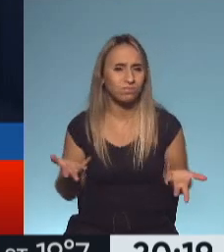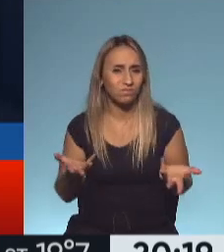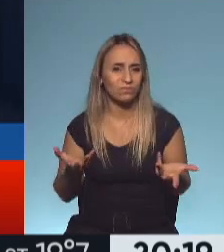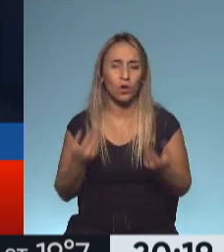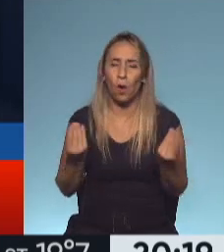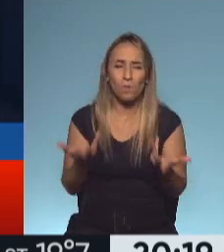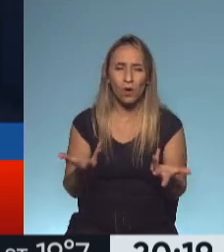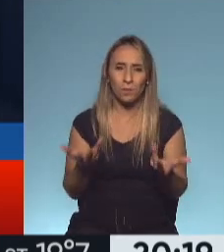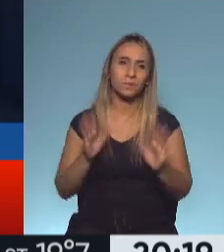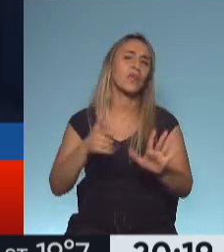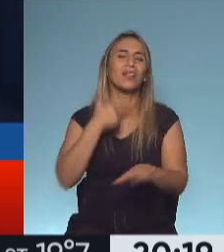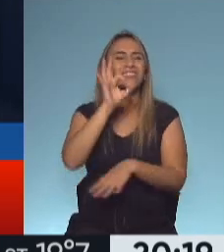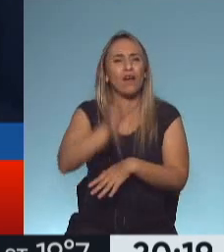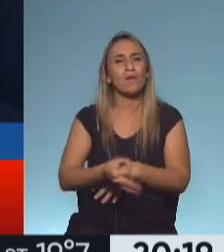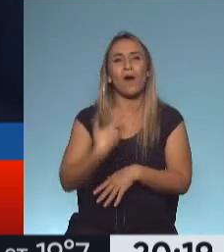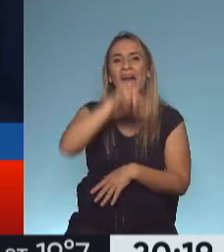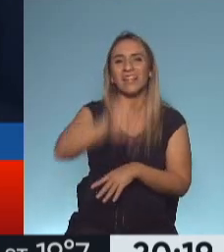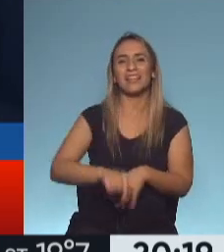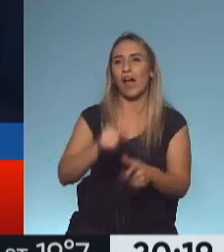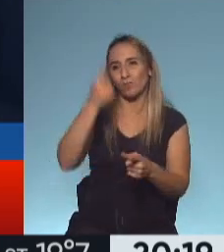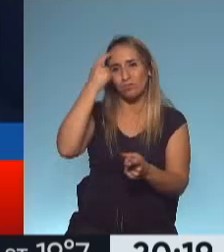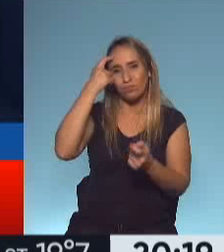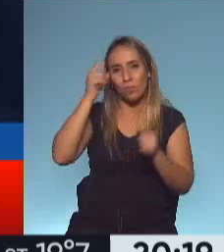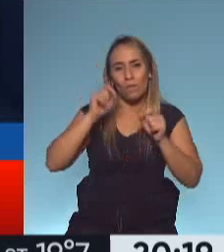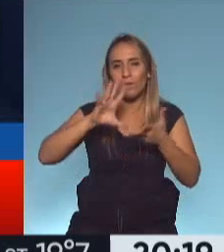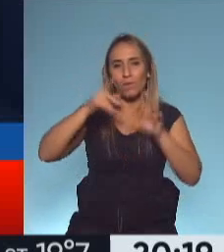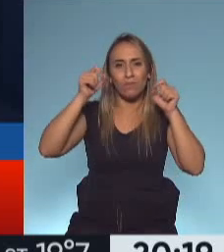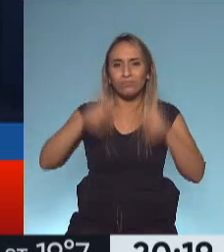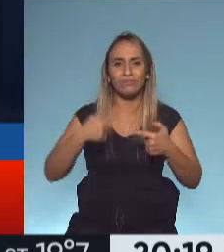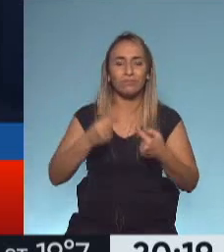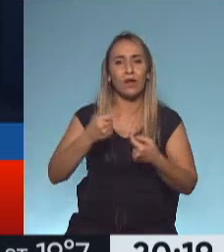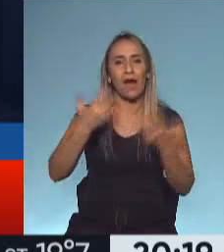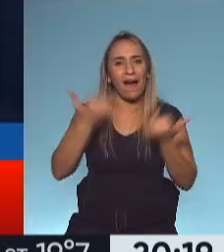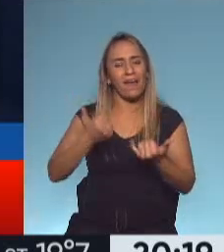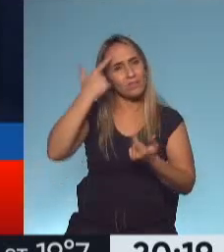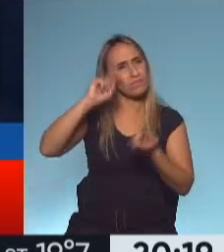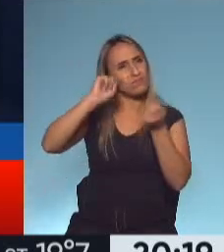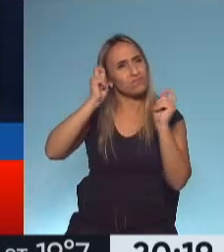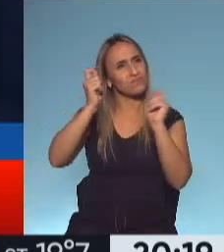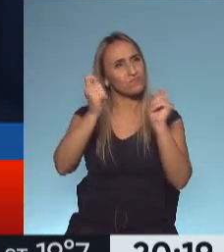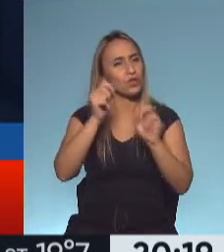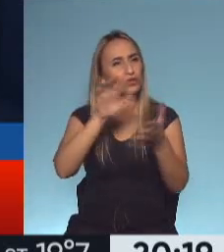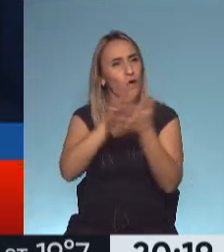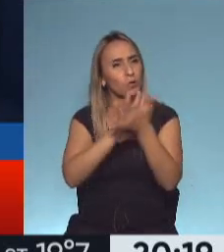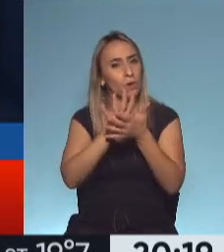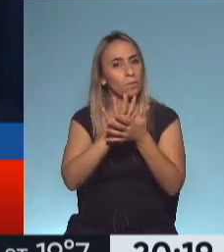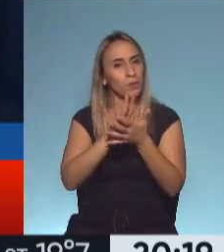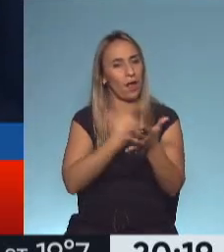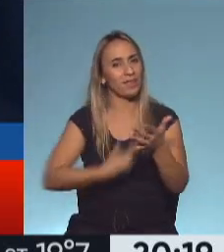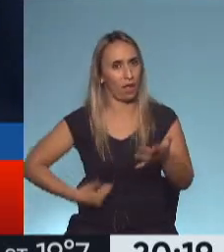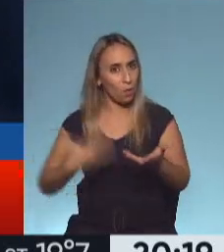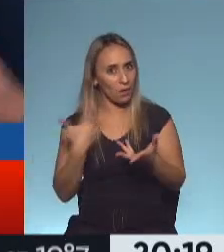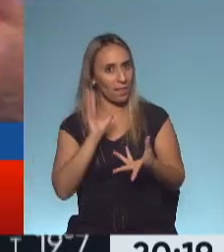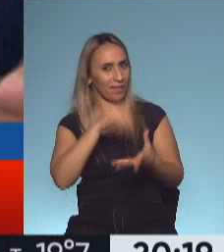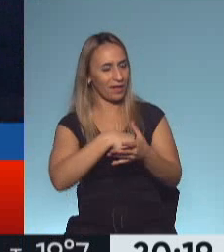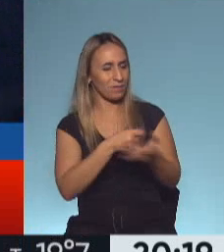distintos sectores, sabiendo que el argentino es de reconvertirse, ¿no? Pero que en este caso también sea el Estado el que va mancomunando. Sí,